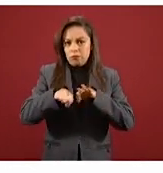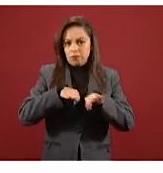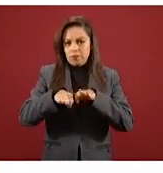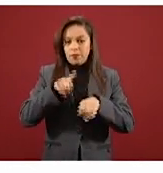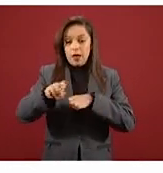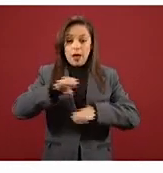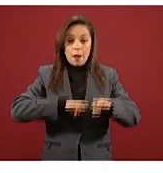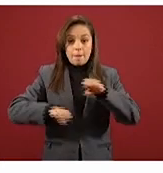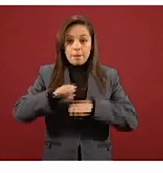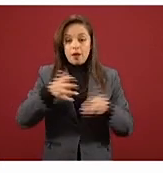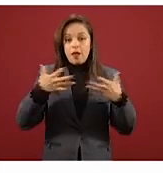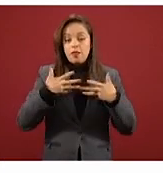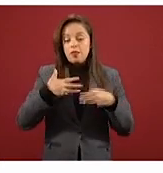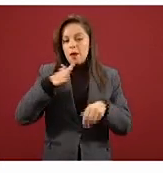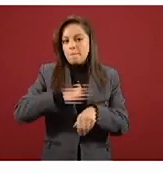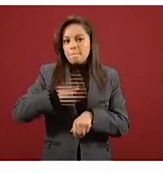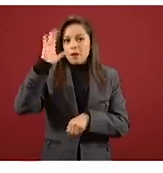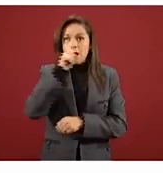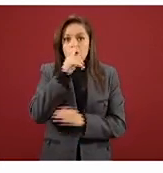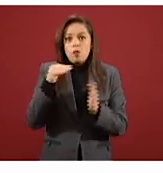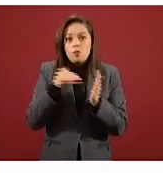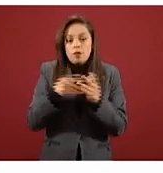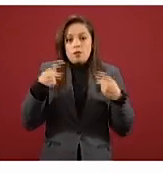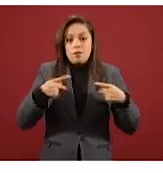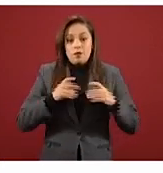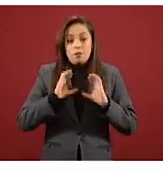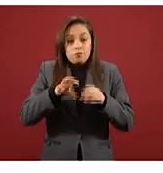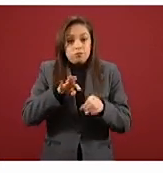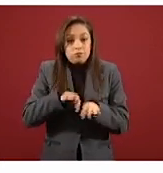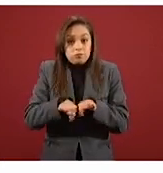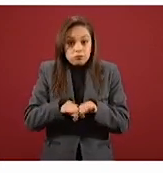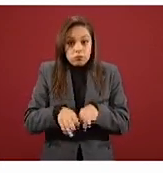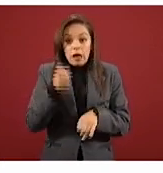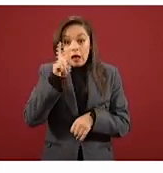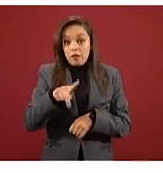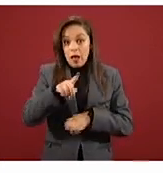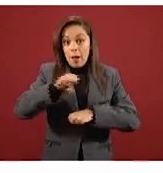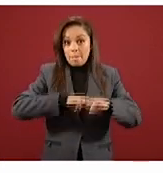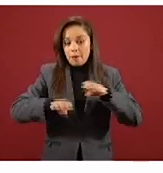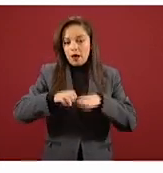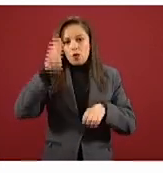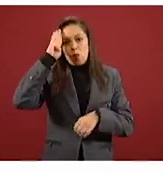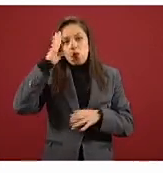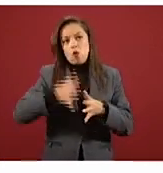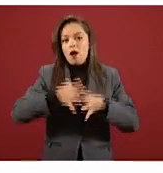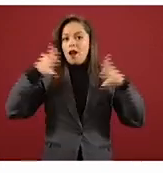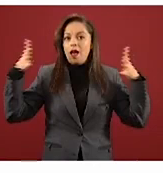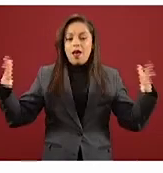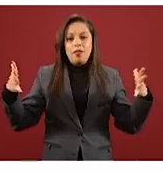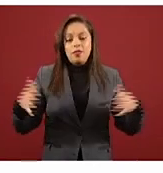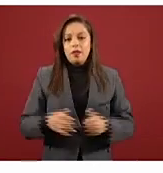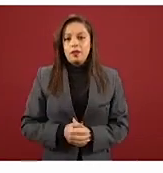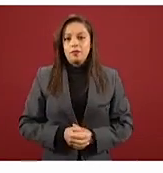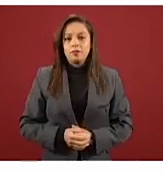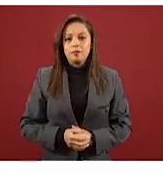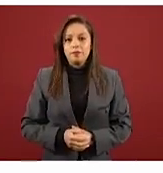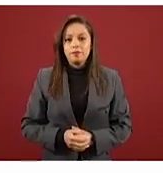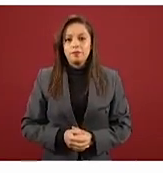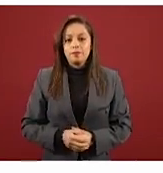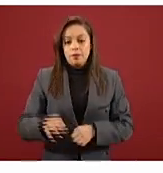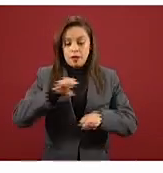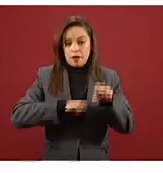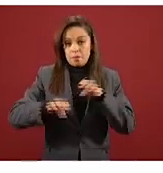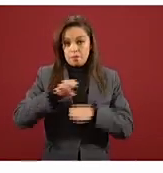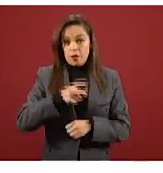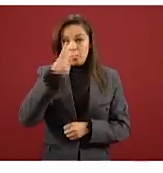de 1,000 trabajadores, es decir, son empresas muy grandes. Si lo vemos, empresas entre